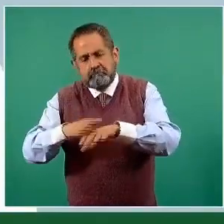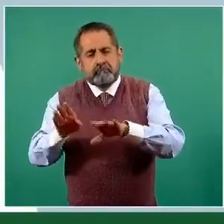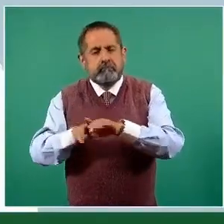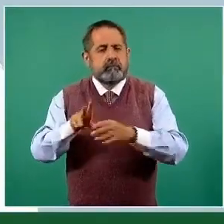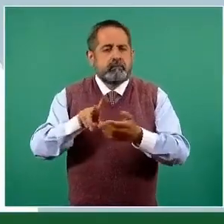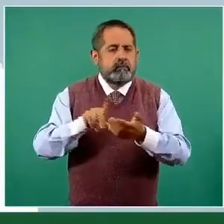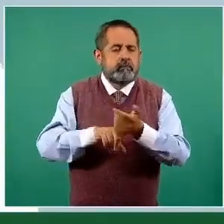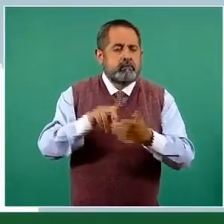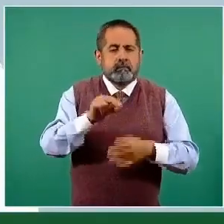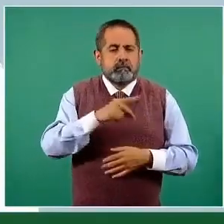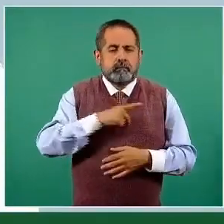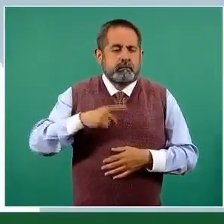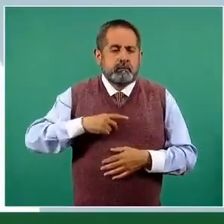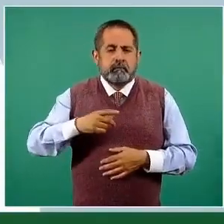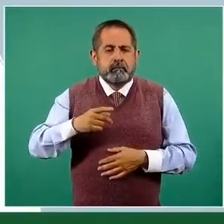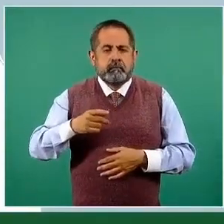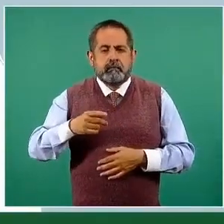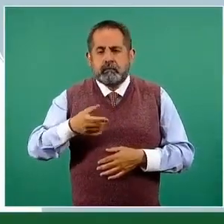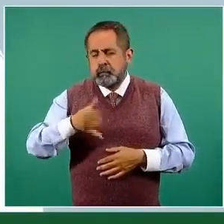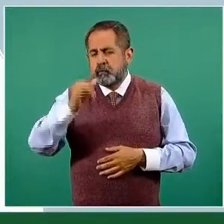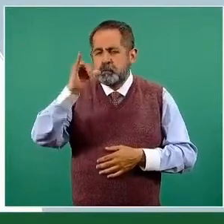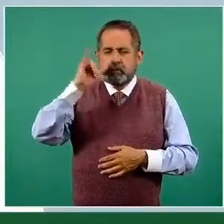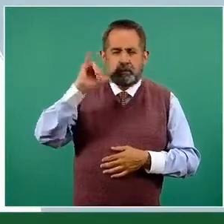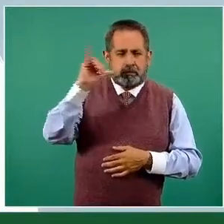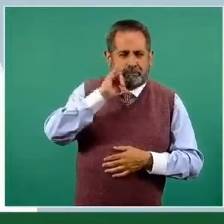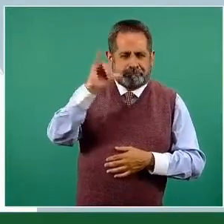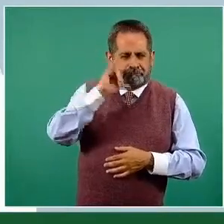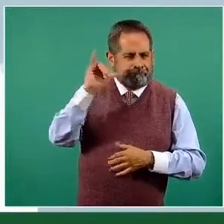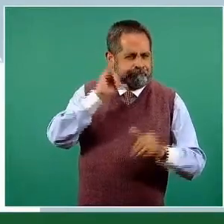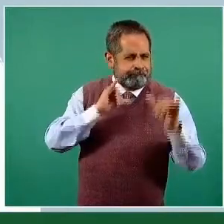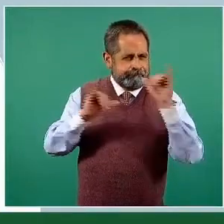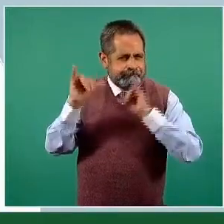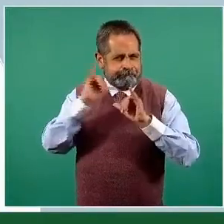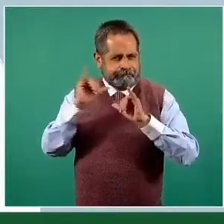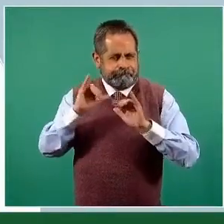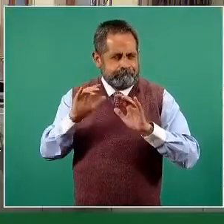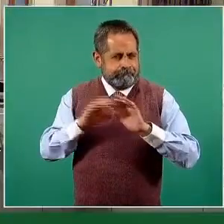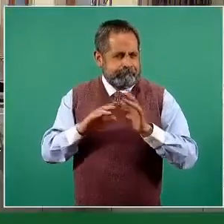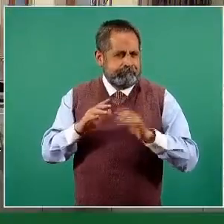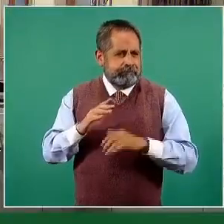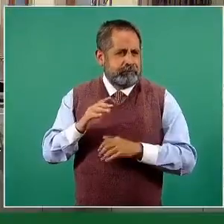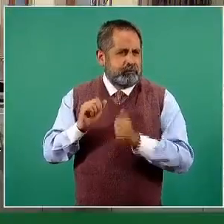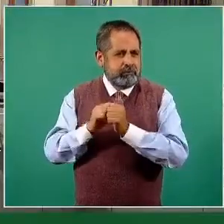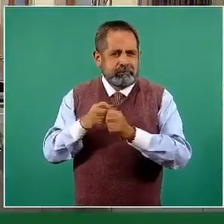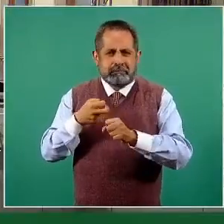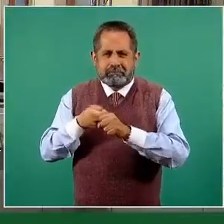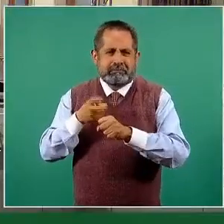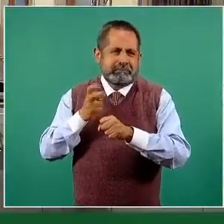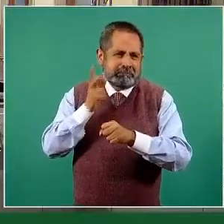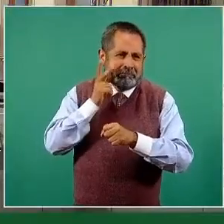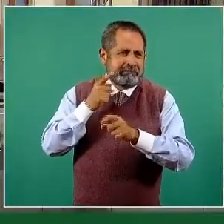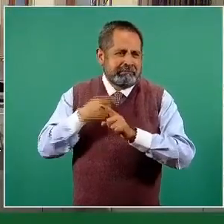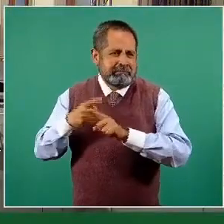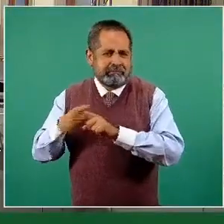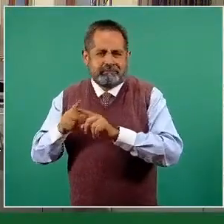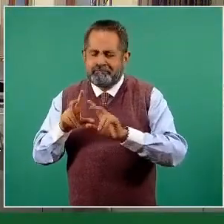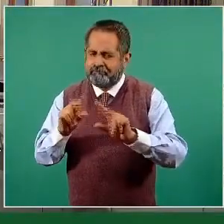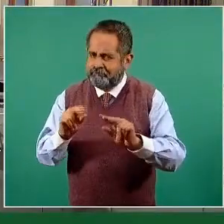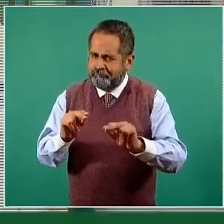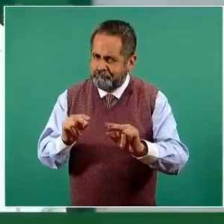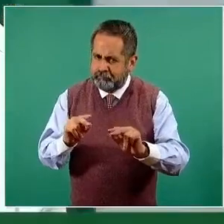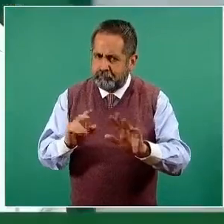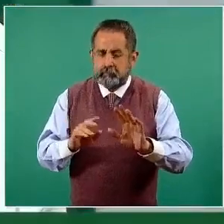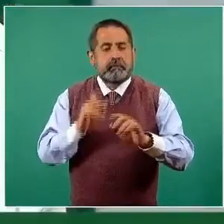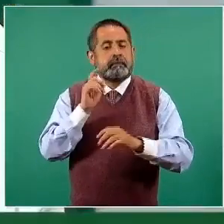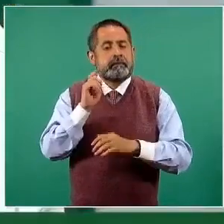no consumir alcohol después de la vacunación. Esto no es porque